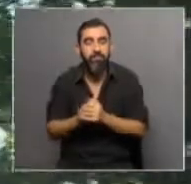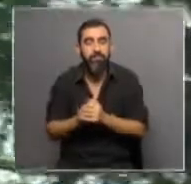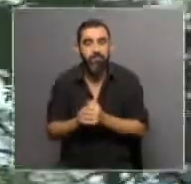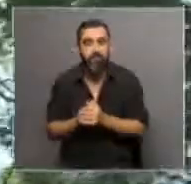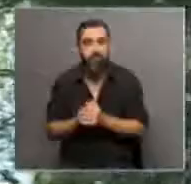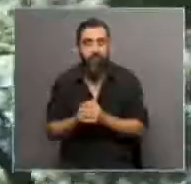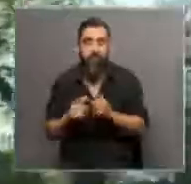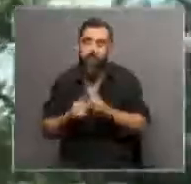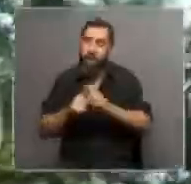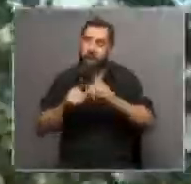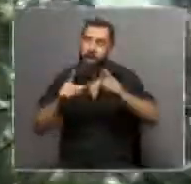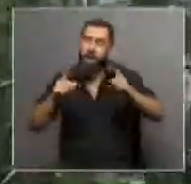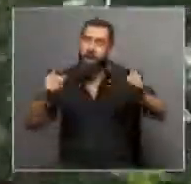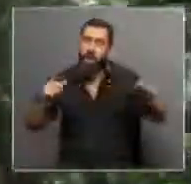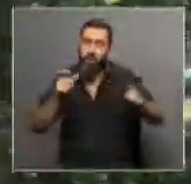bastante largo, que es